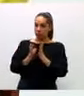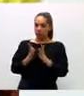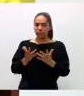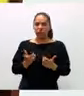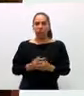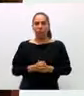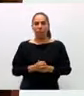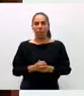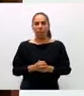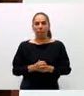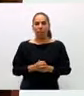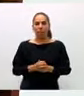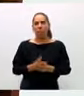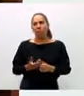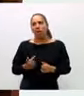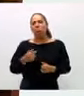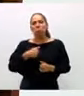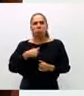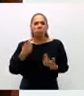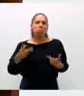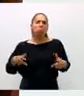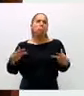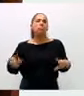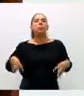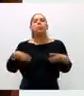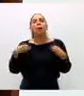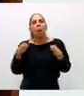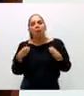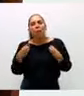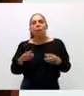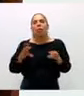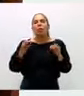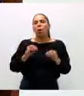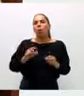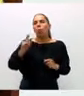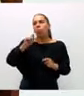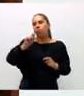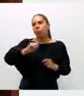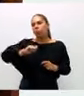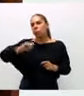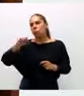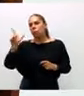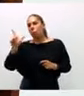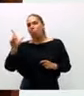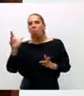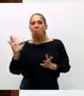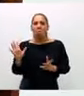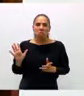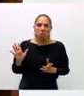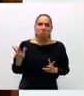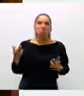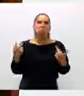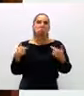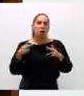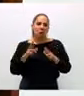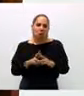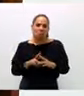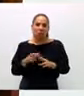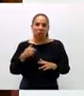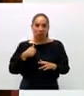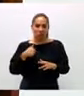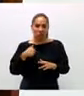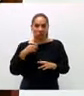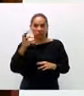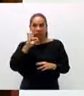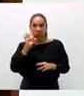su vida profesional como docentes, cómo puede ser exasperante que hay una situación de conflicto y hay una parte que